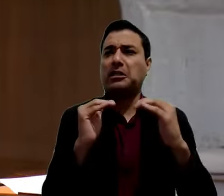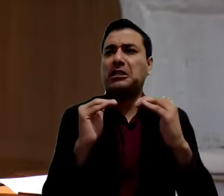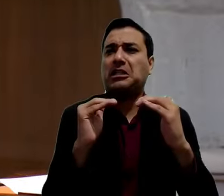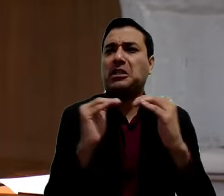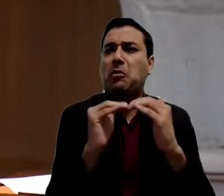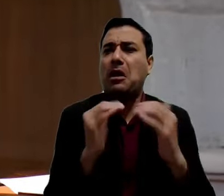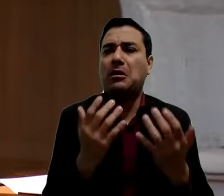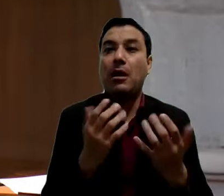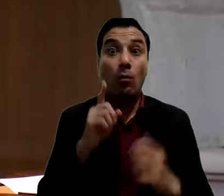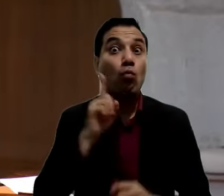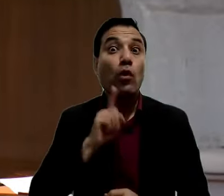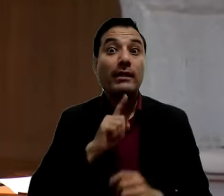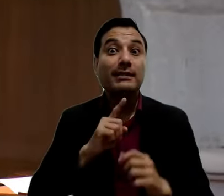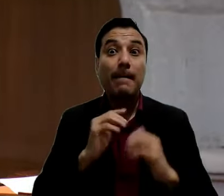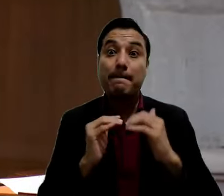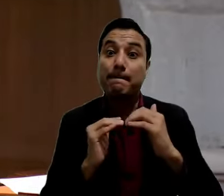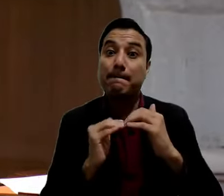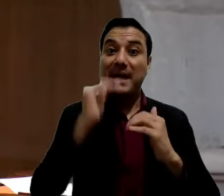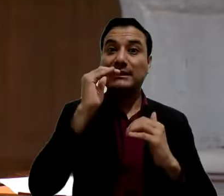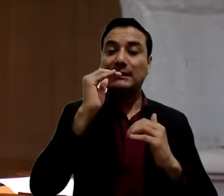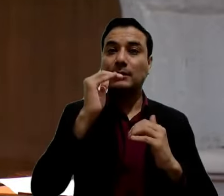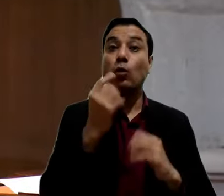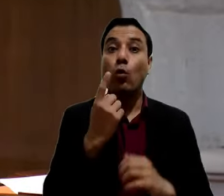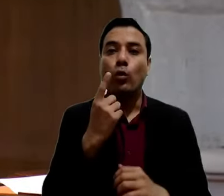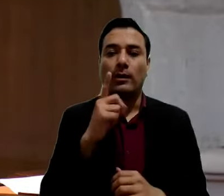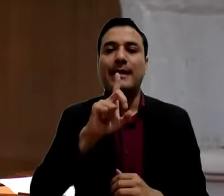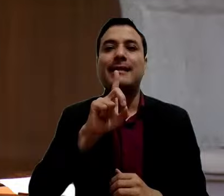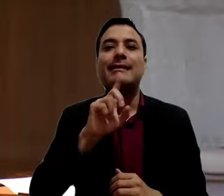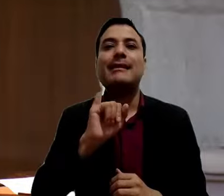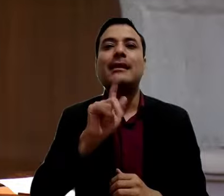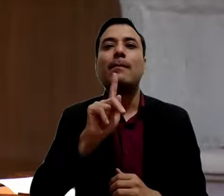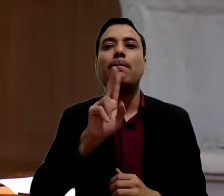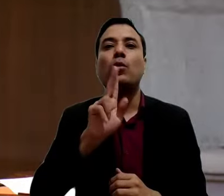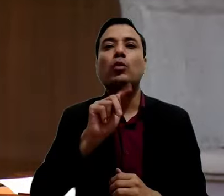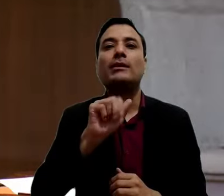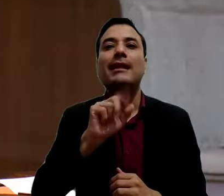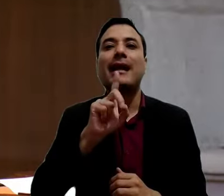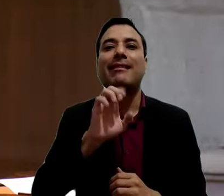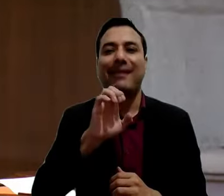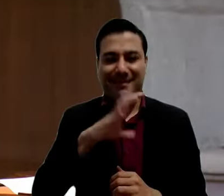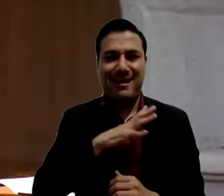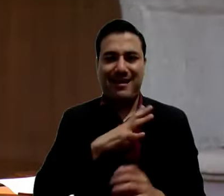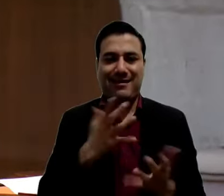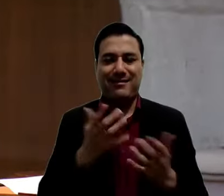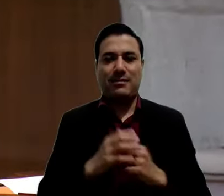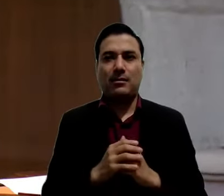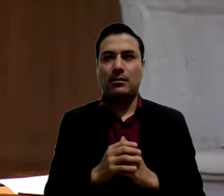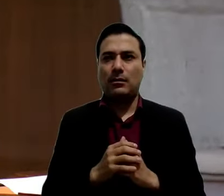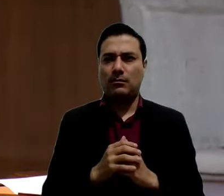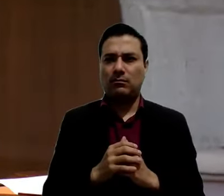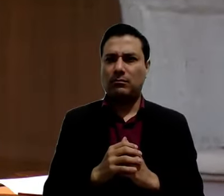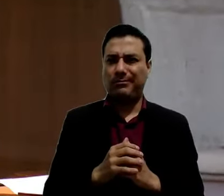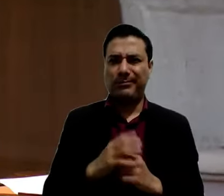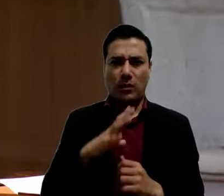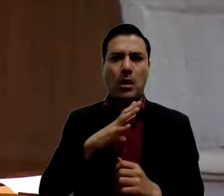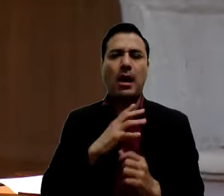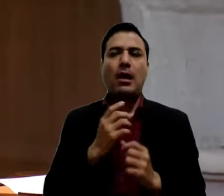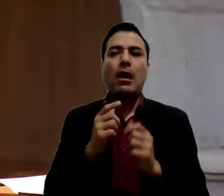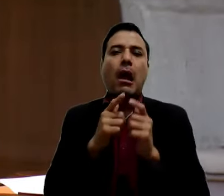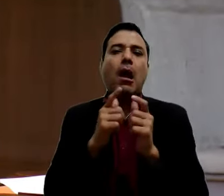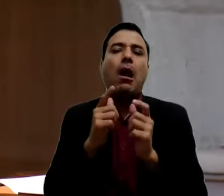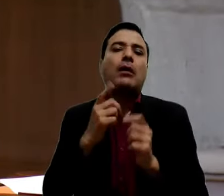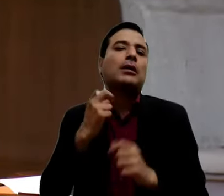somos más mujeres y un diputado si al final pareciera que hay diputadas de primera de